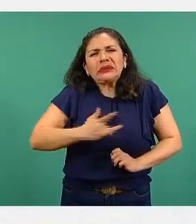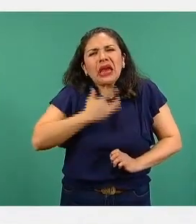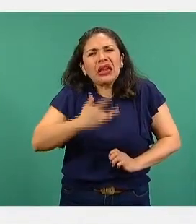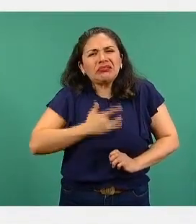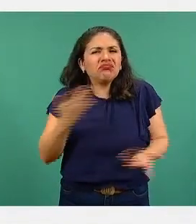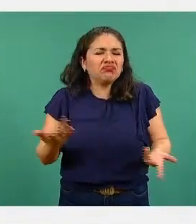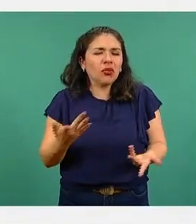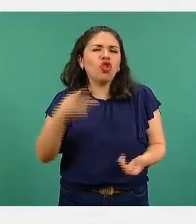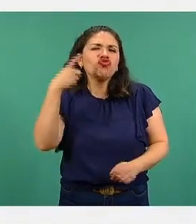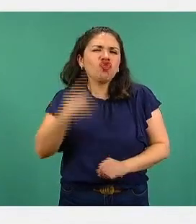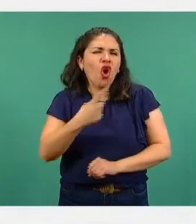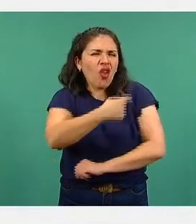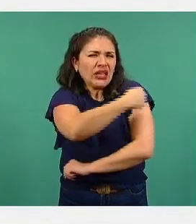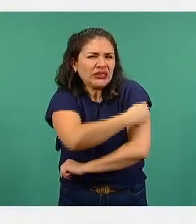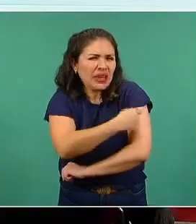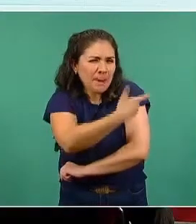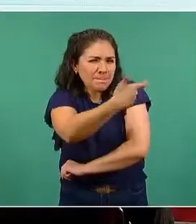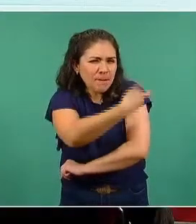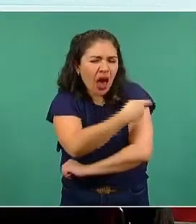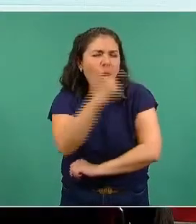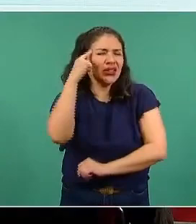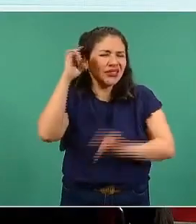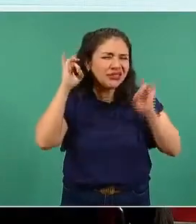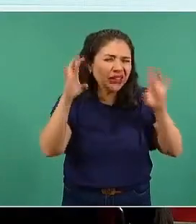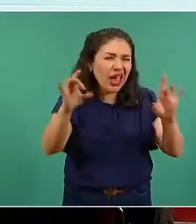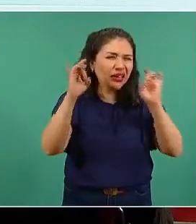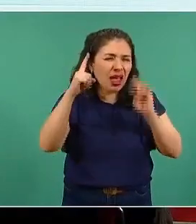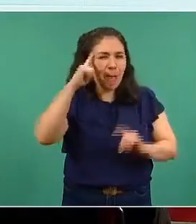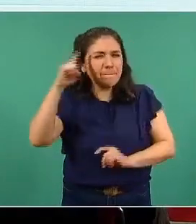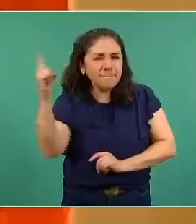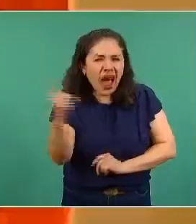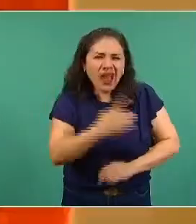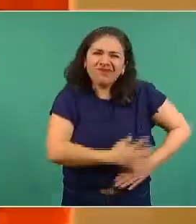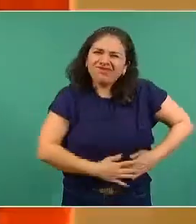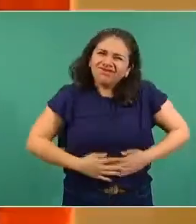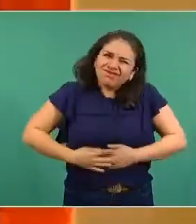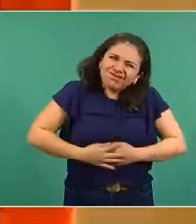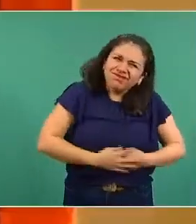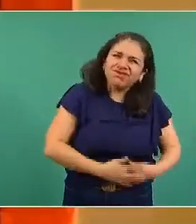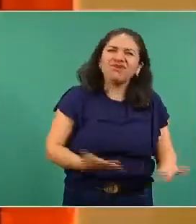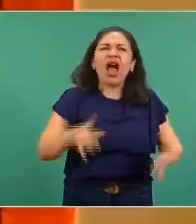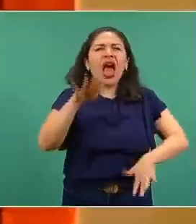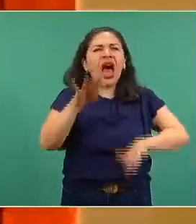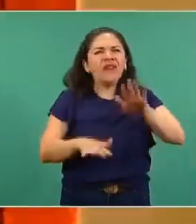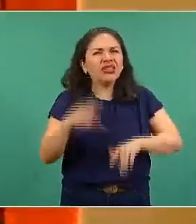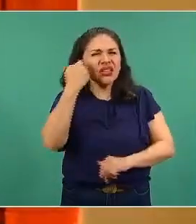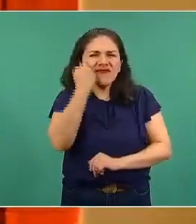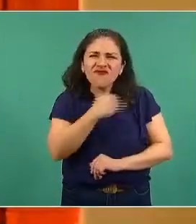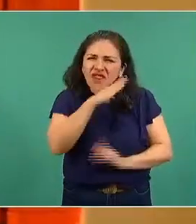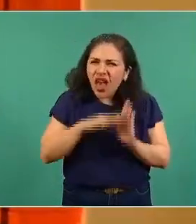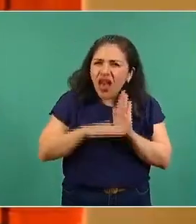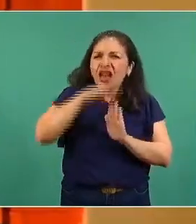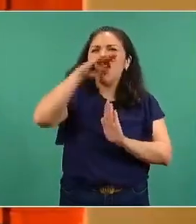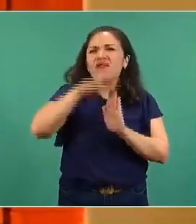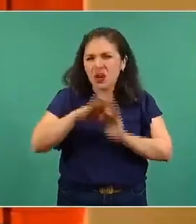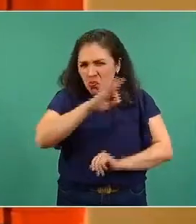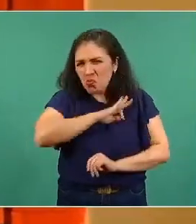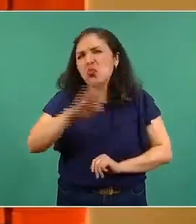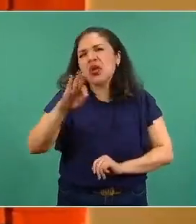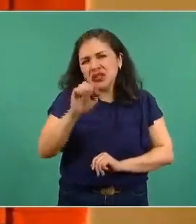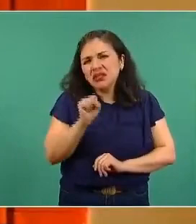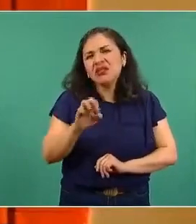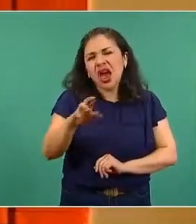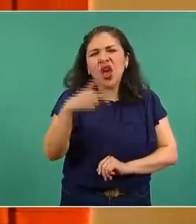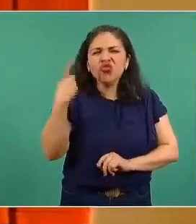de inyección, dolor de cabeza, mareo, náusea, a veces fiebre puede aparecer en algunos días,